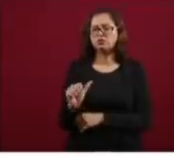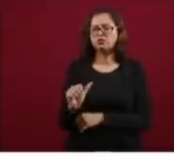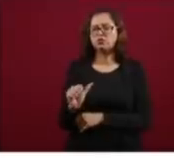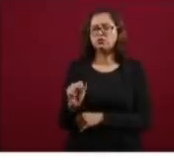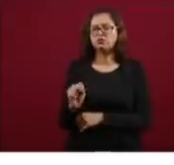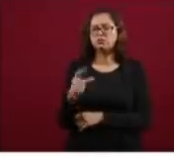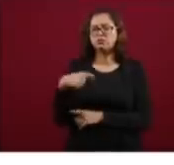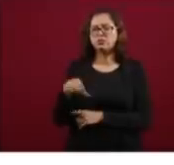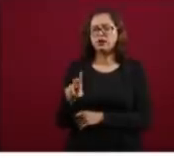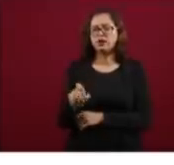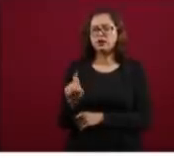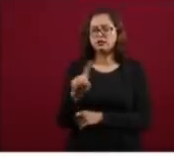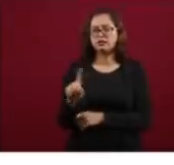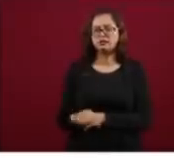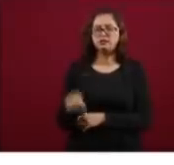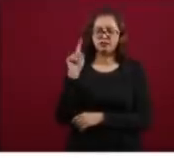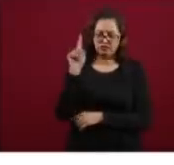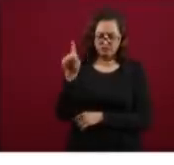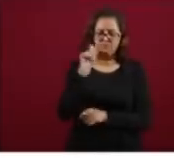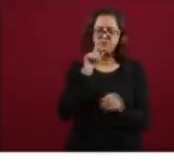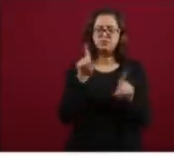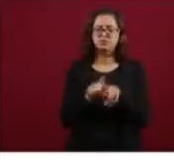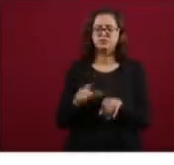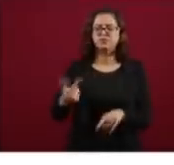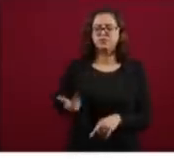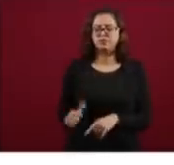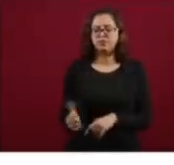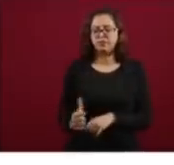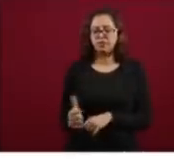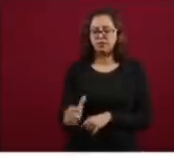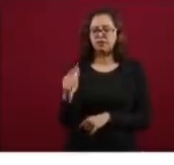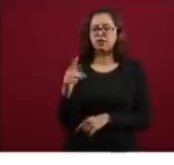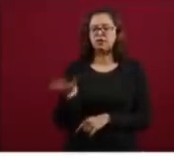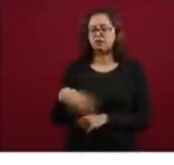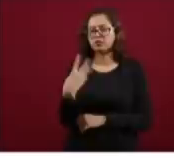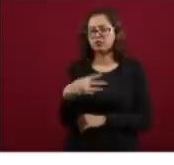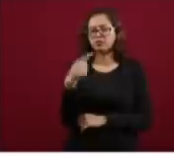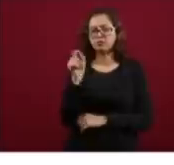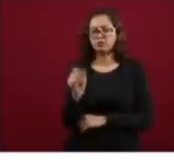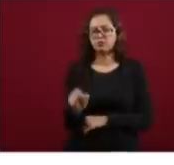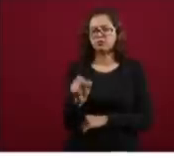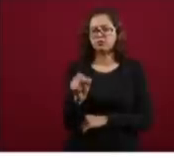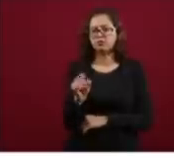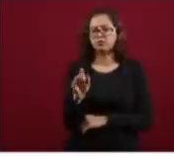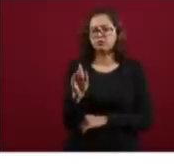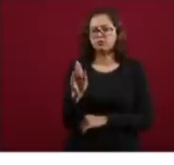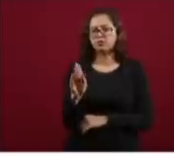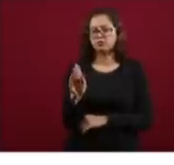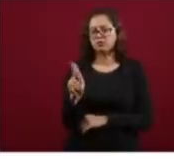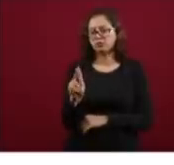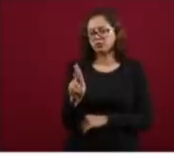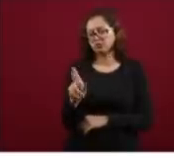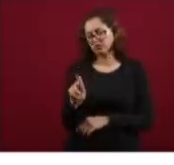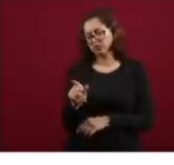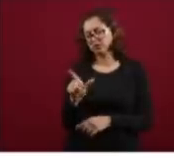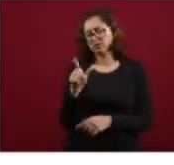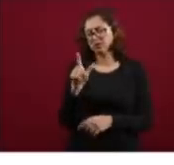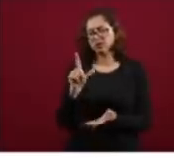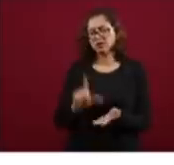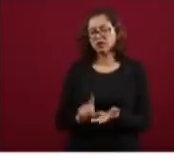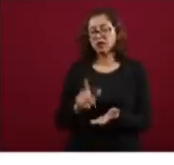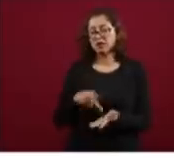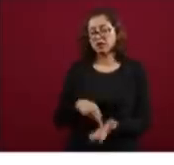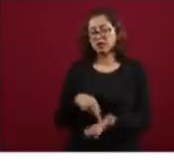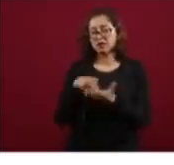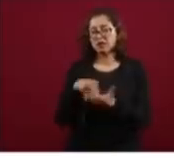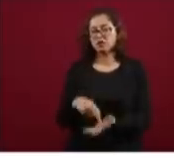en donde venden en dolores hidalgo guanajuato con un precio al público de 14 80 por kilo 4 pesos 7